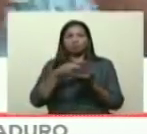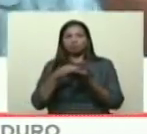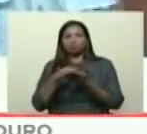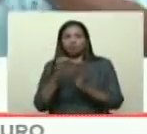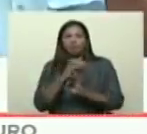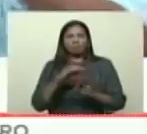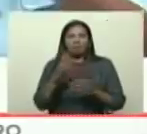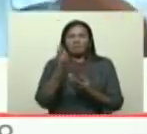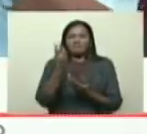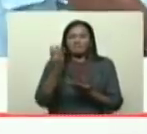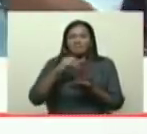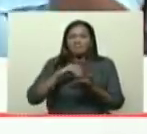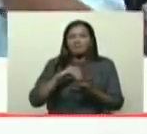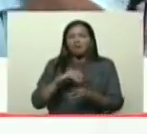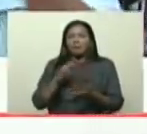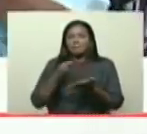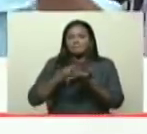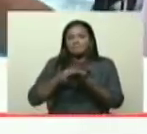Yo creo que